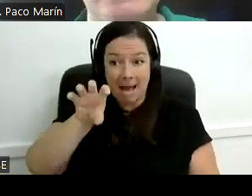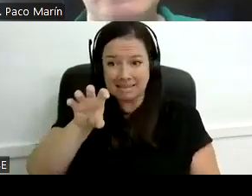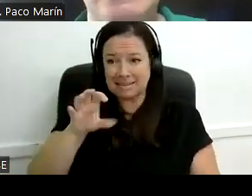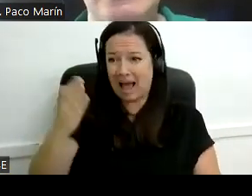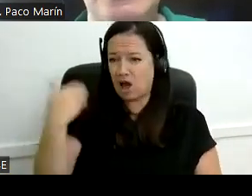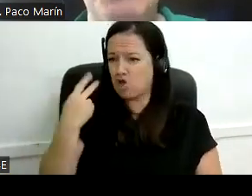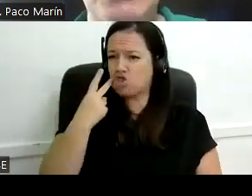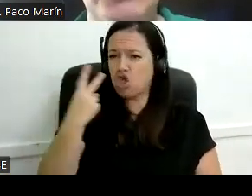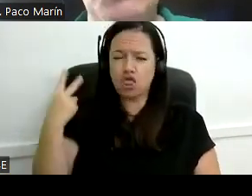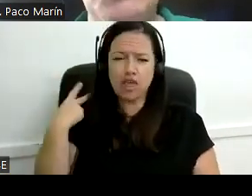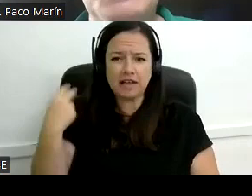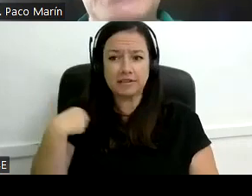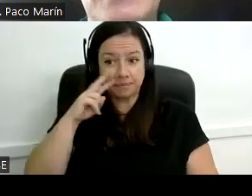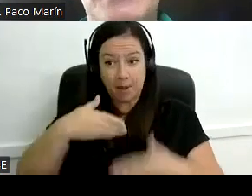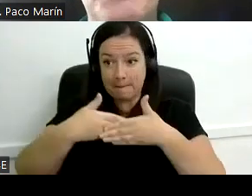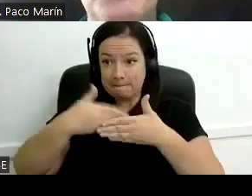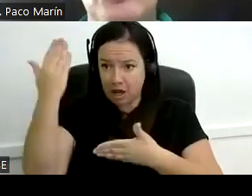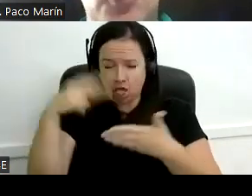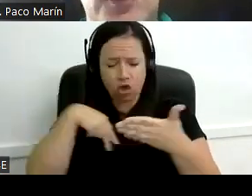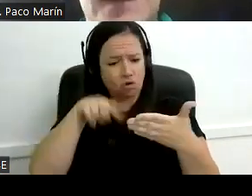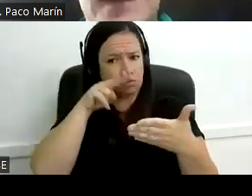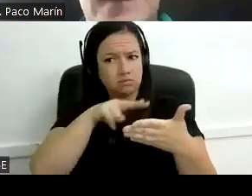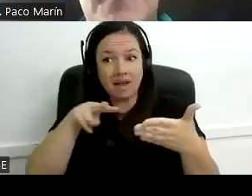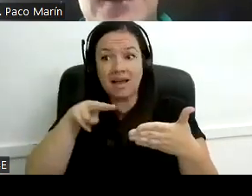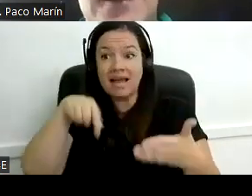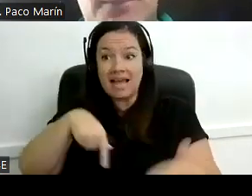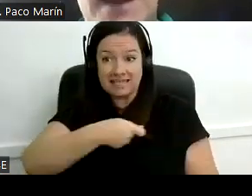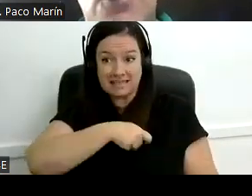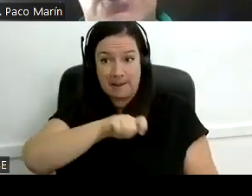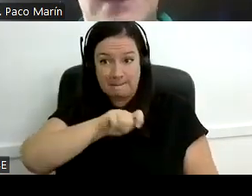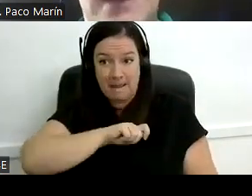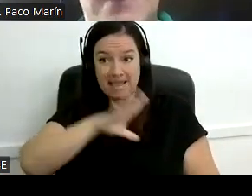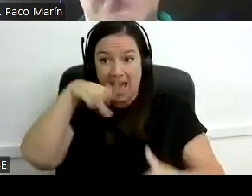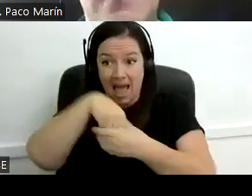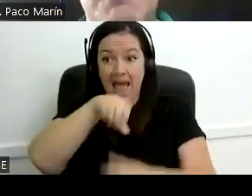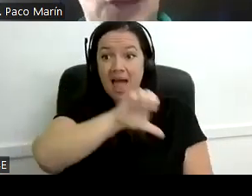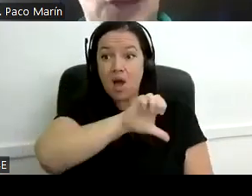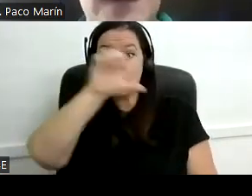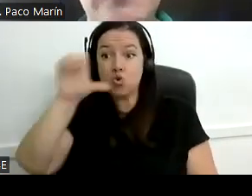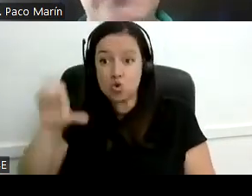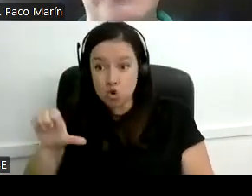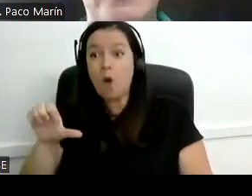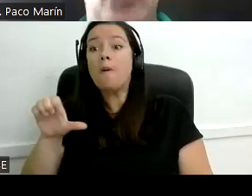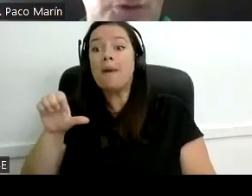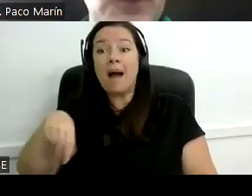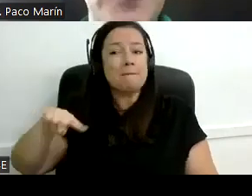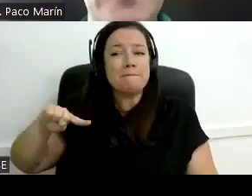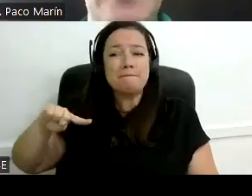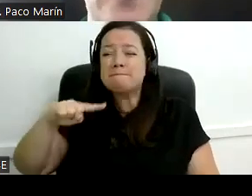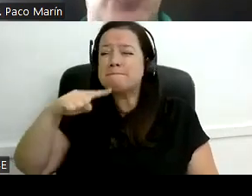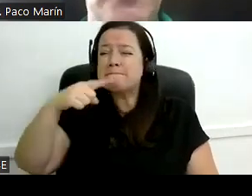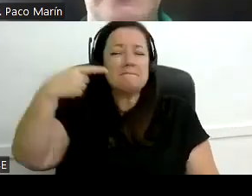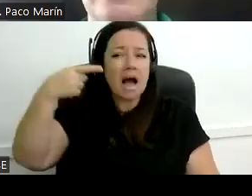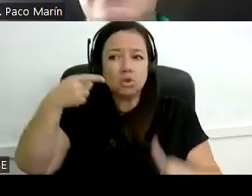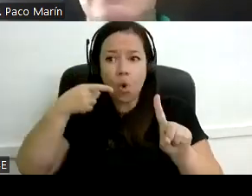leía en el periódico que somos el país europeo que más utiliza, que sobreutiliza